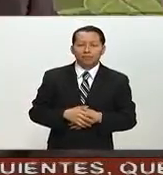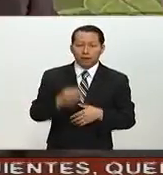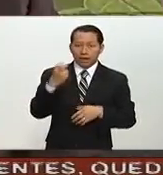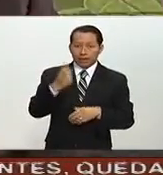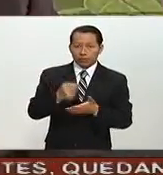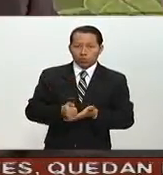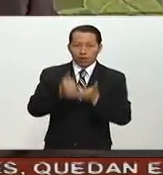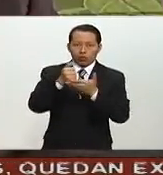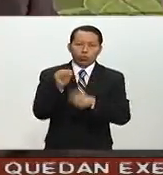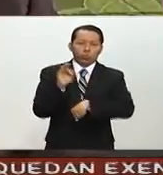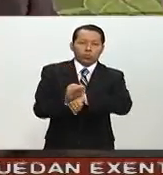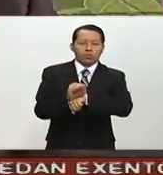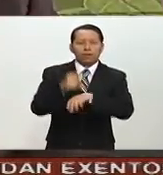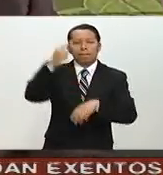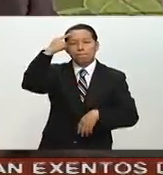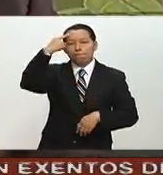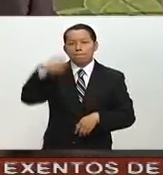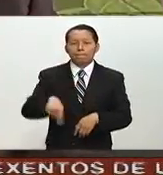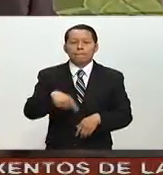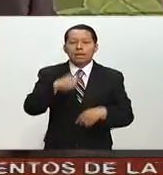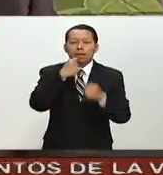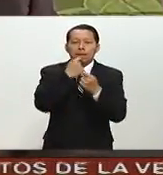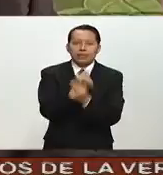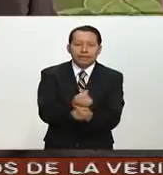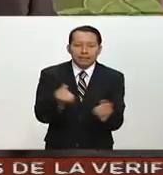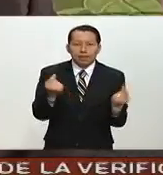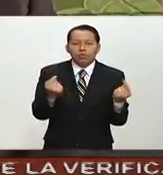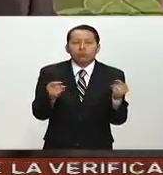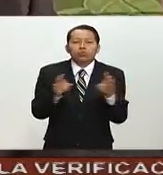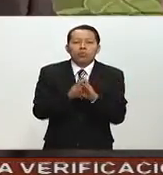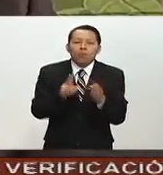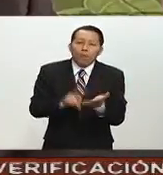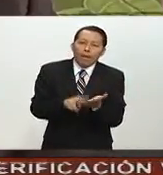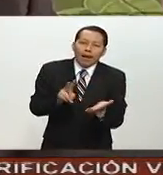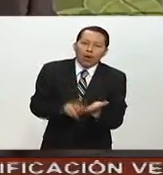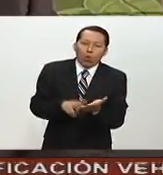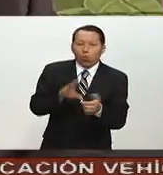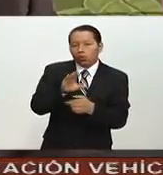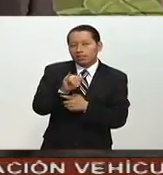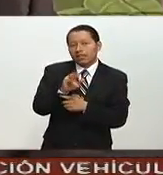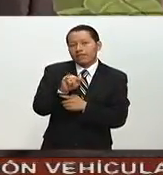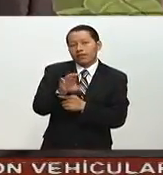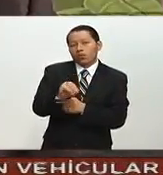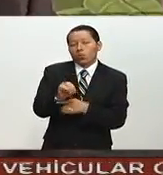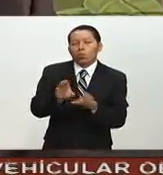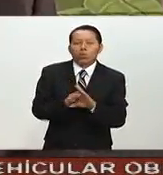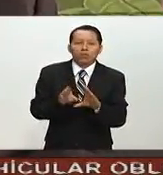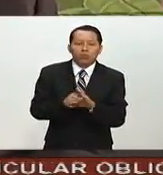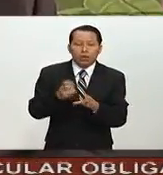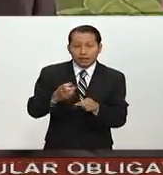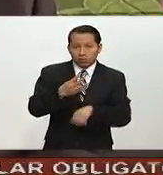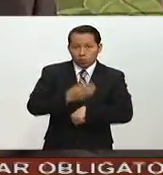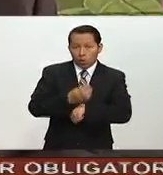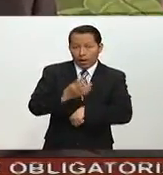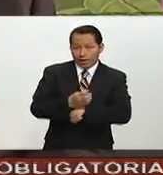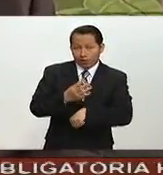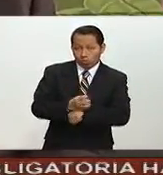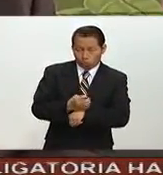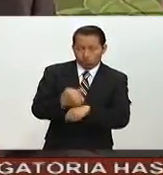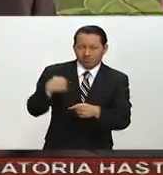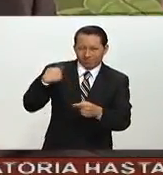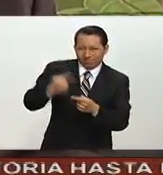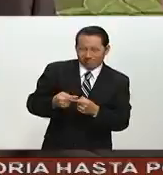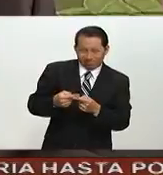Contribuye a la formación de niños con valores cívicos a través de la 4ª edición de la